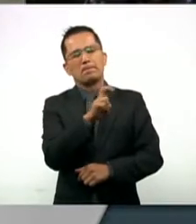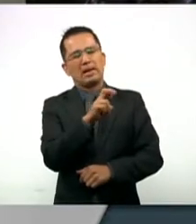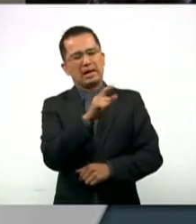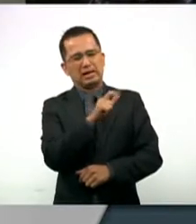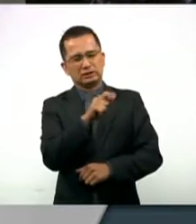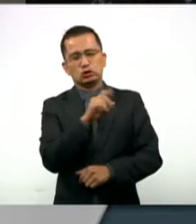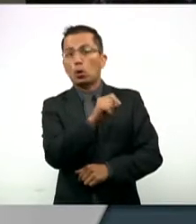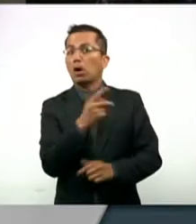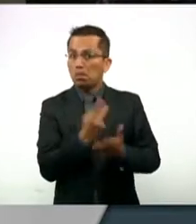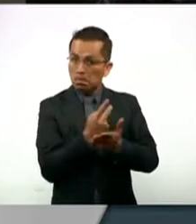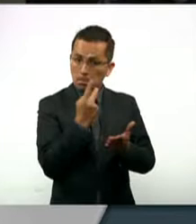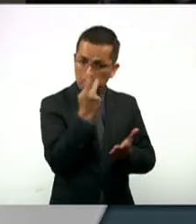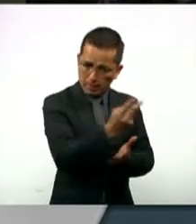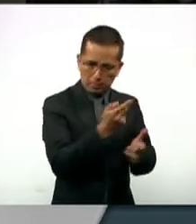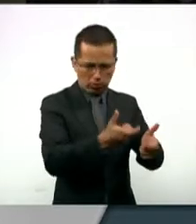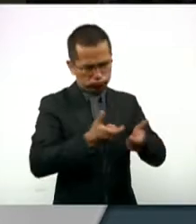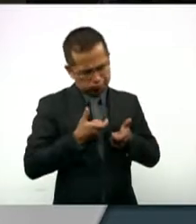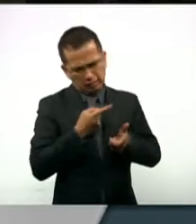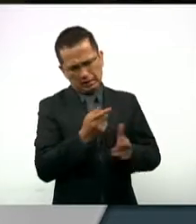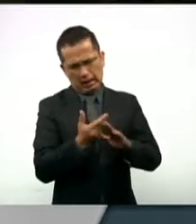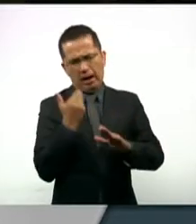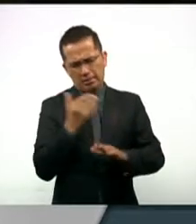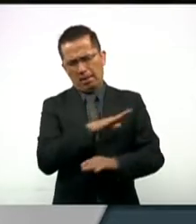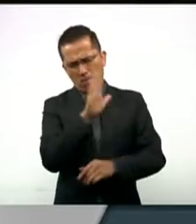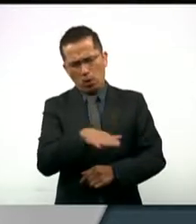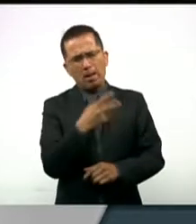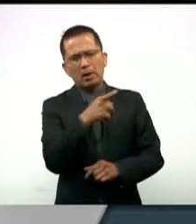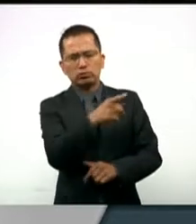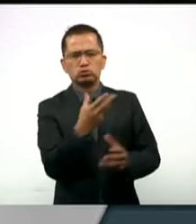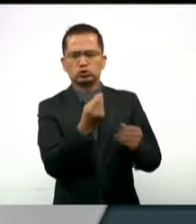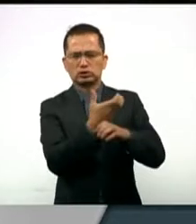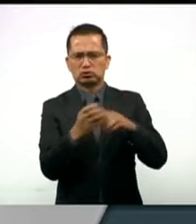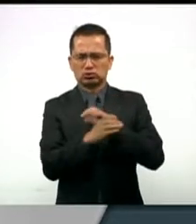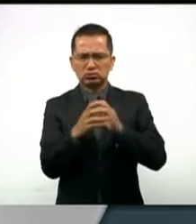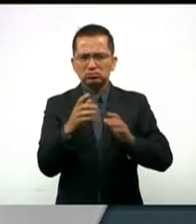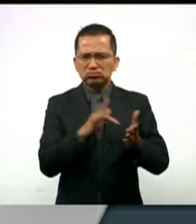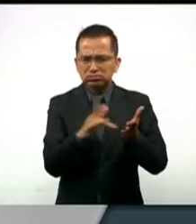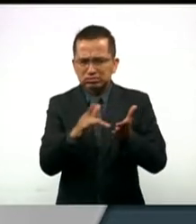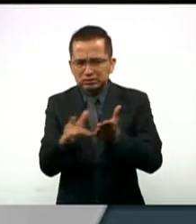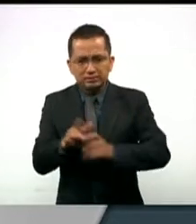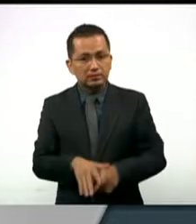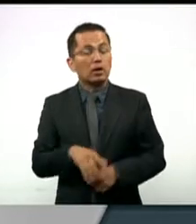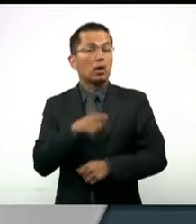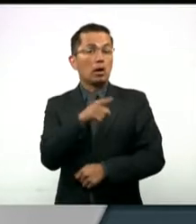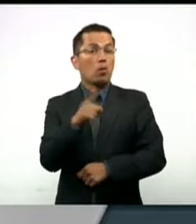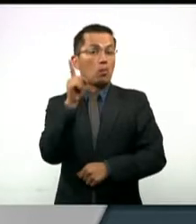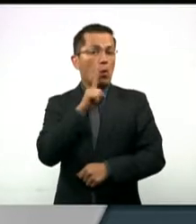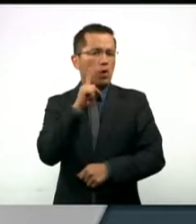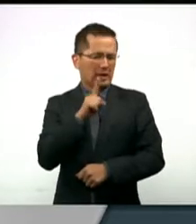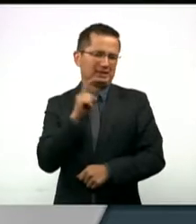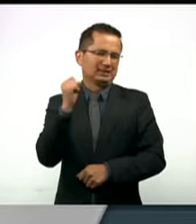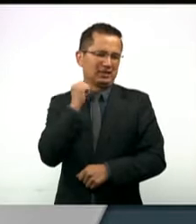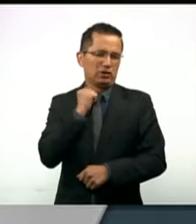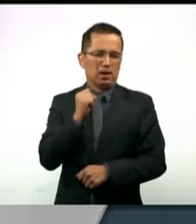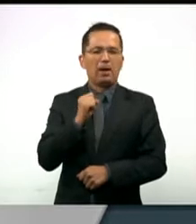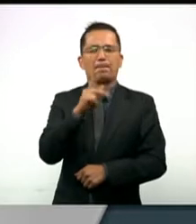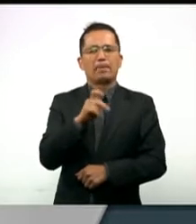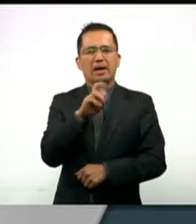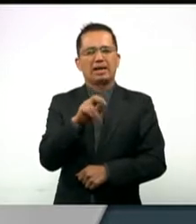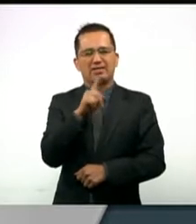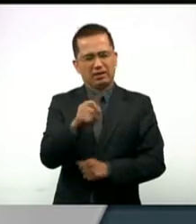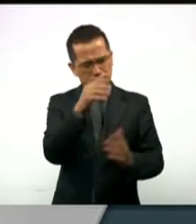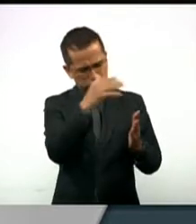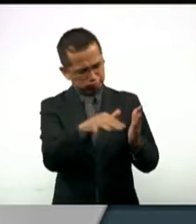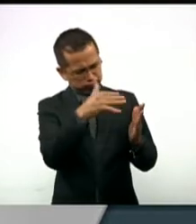domínguez de manera póstuma a leer el discurso que escribió la senadora beatriz paredez la legisladora vázquez mota